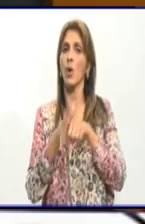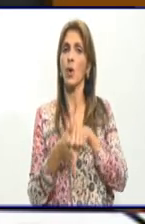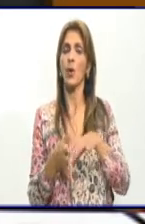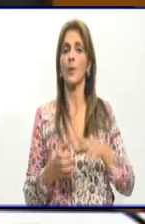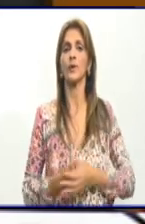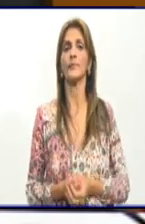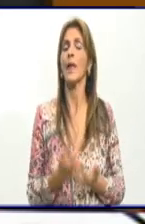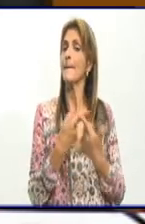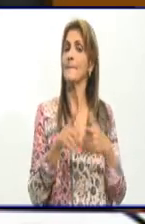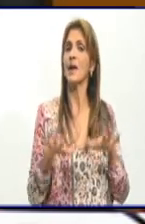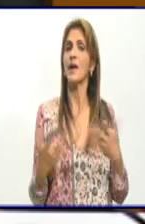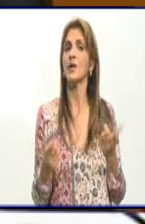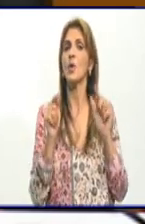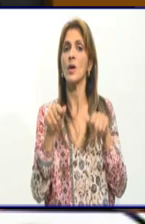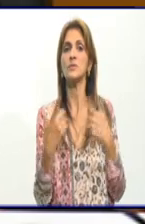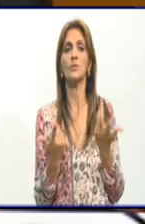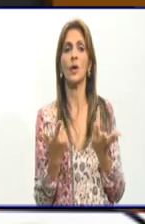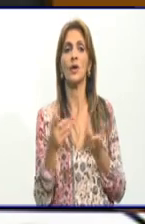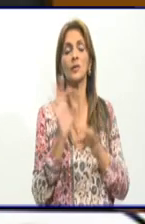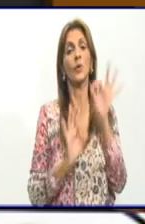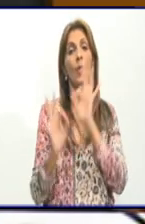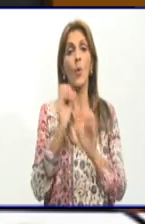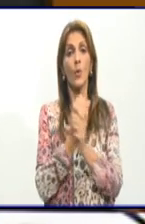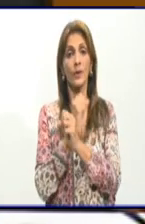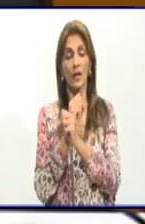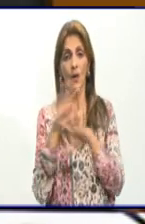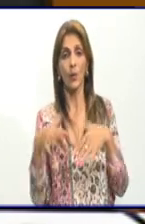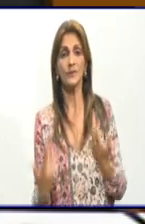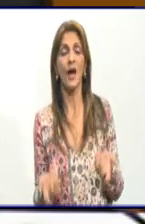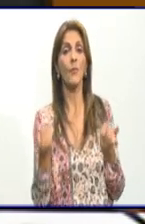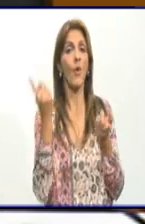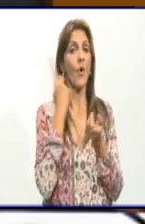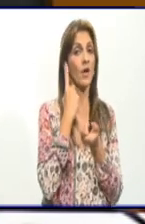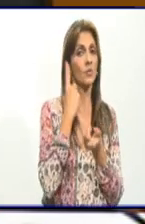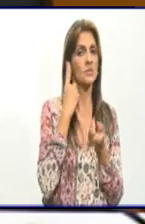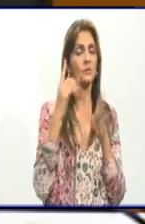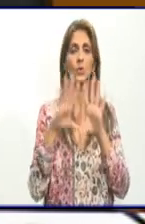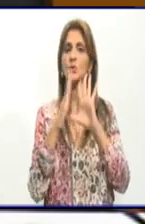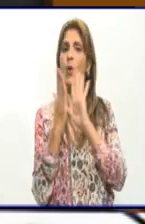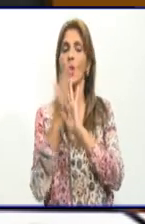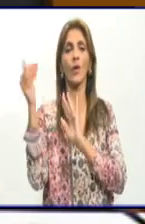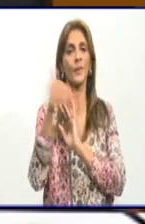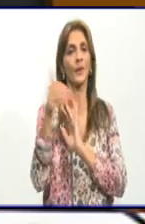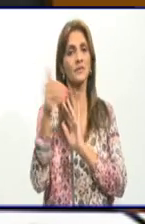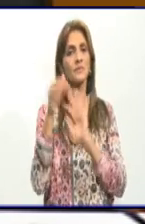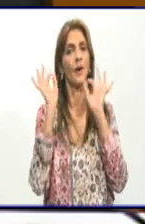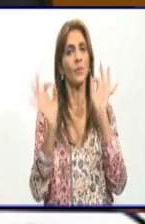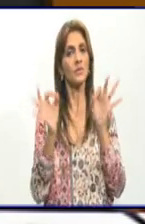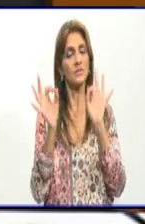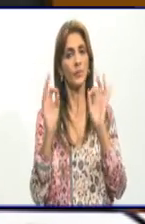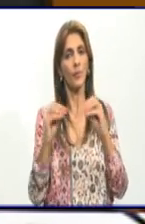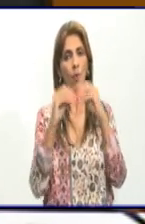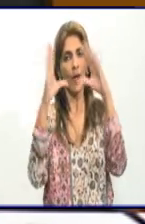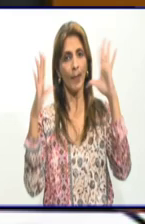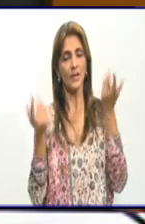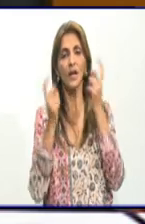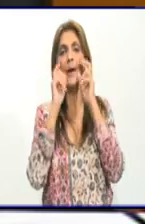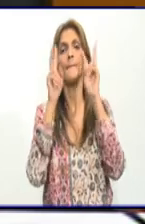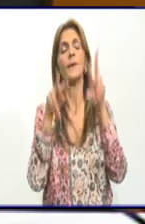críticos, pero no deja de ser un riesgo. Estamos escuchando todos los que asistimos diariamente al doctor Durán, vemos como